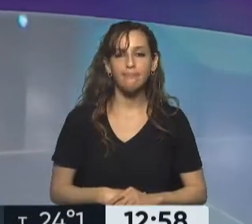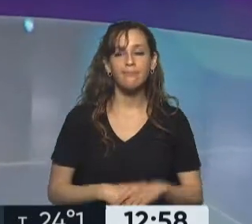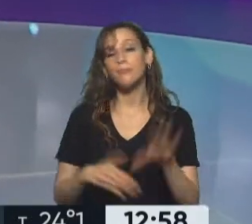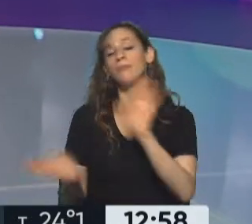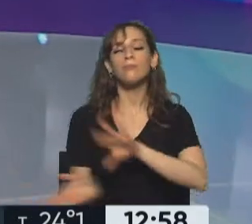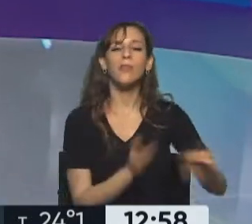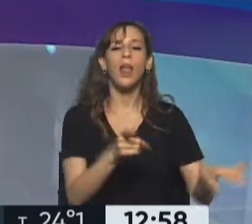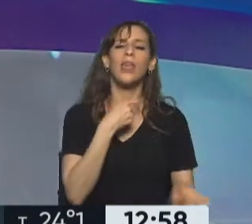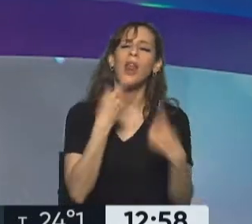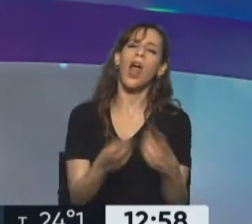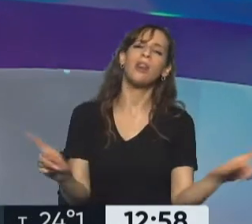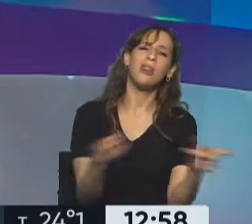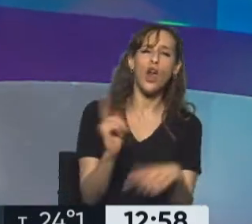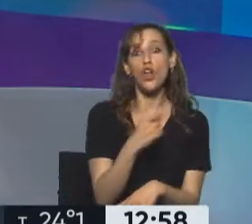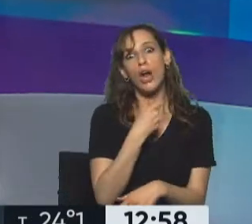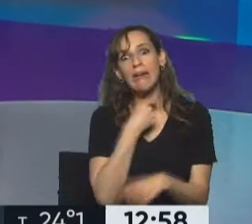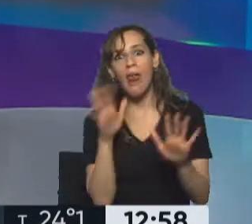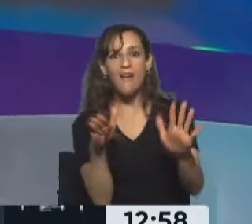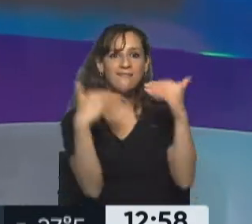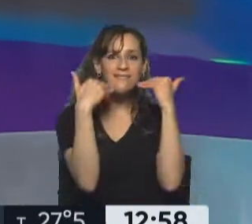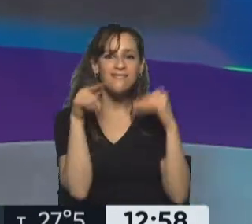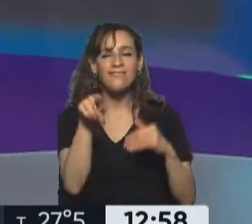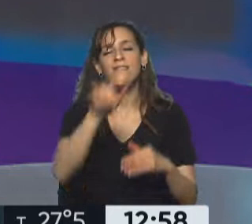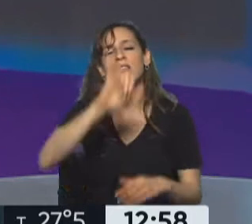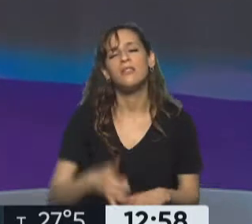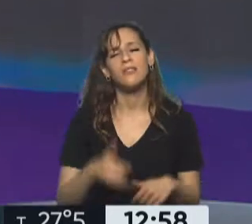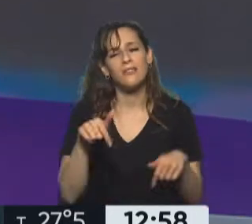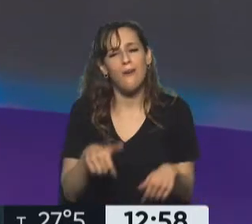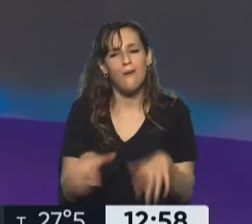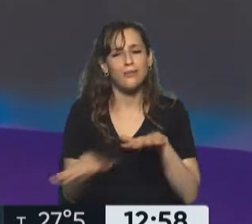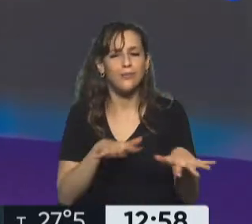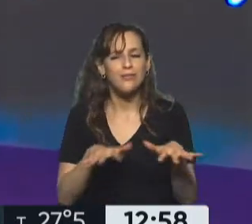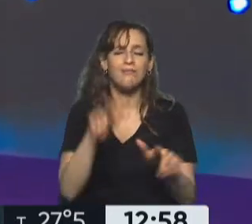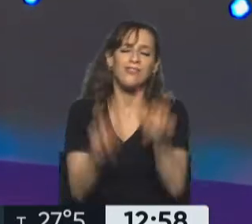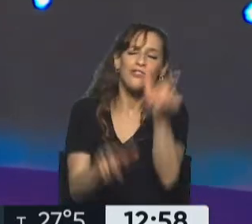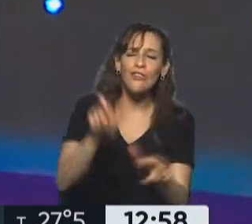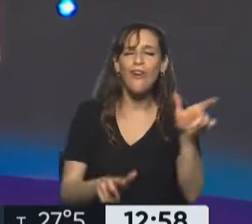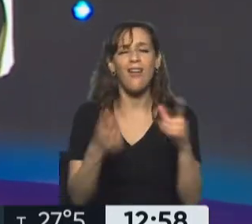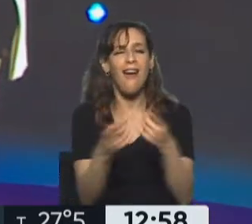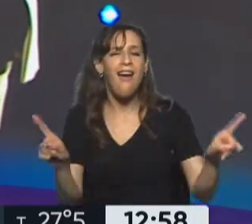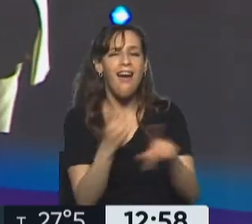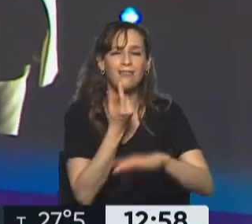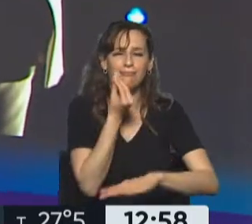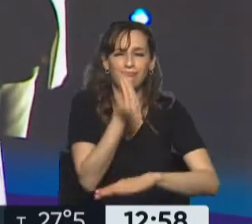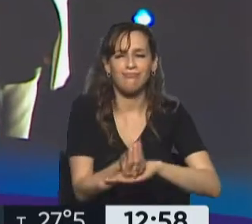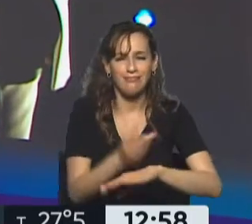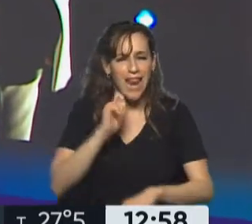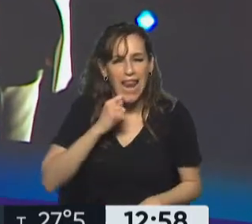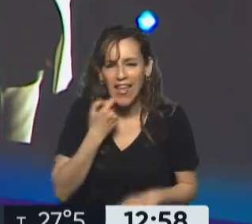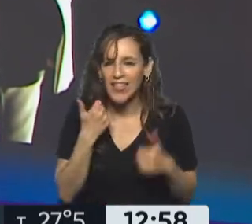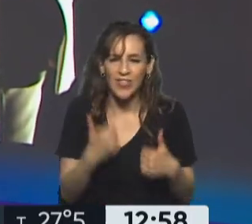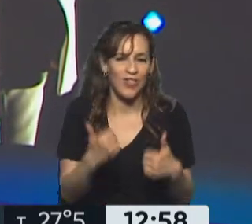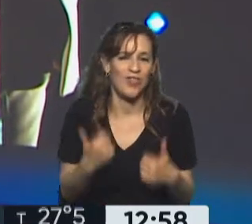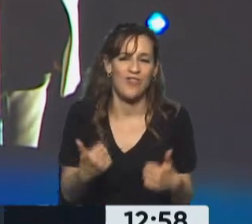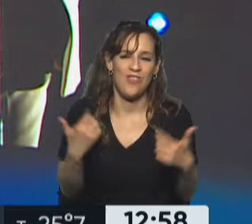Él quiere cantar y nosotros queremos verlo definitivamente en este marco de reencuentros de artistas y su público. Qué lindo que va a ser, qué